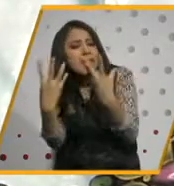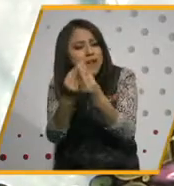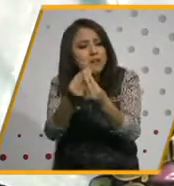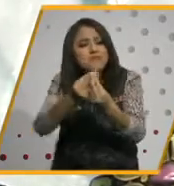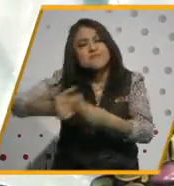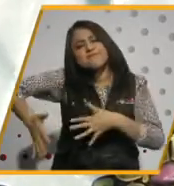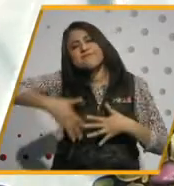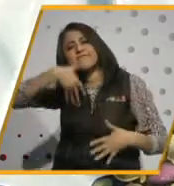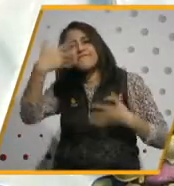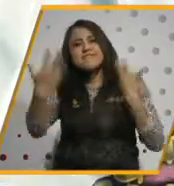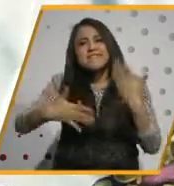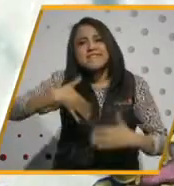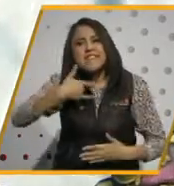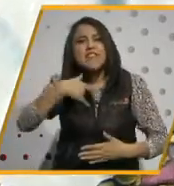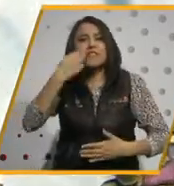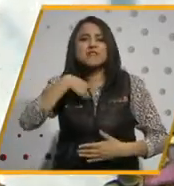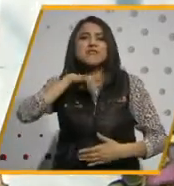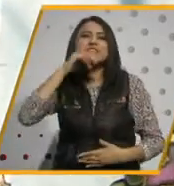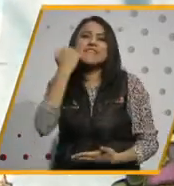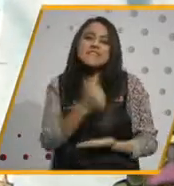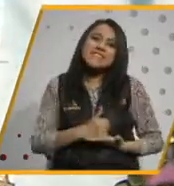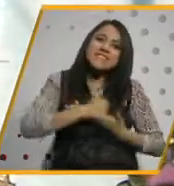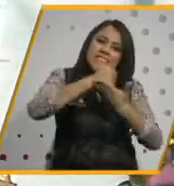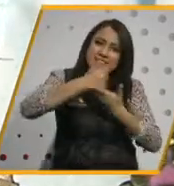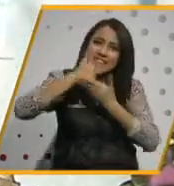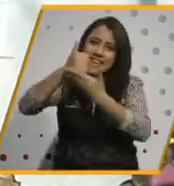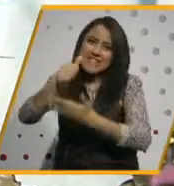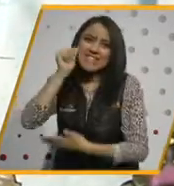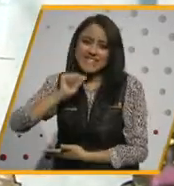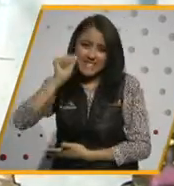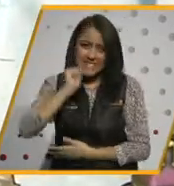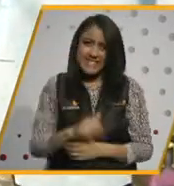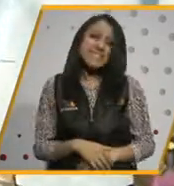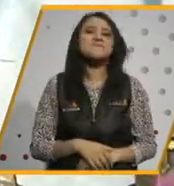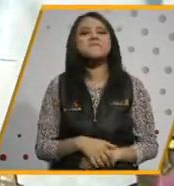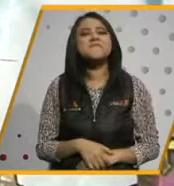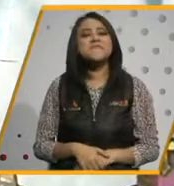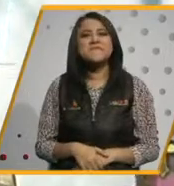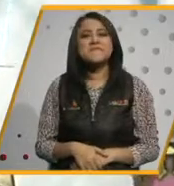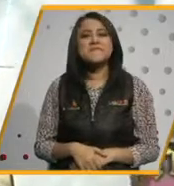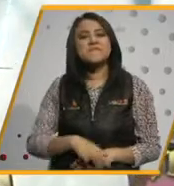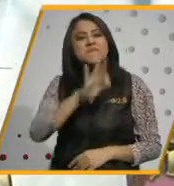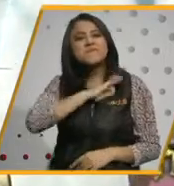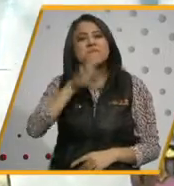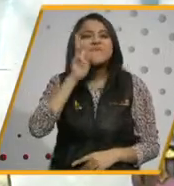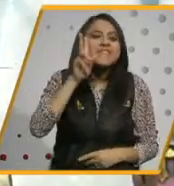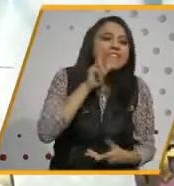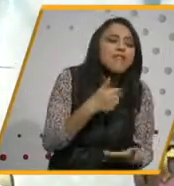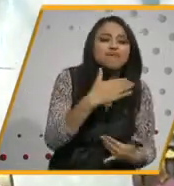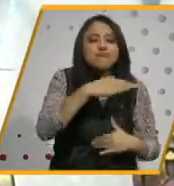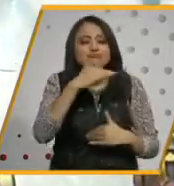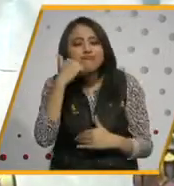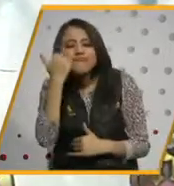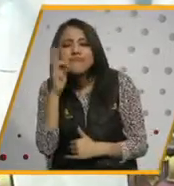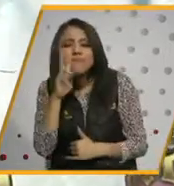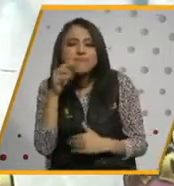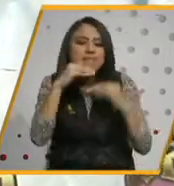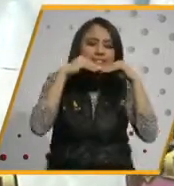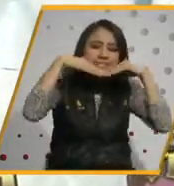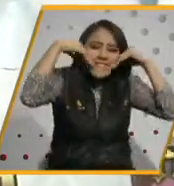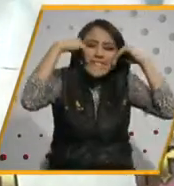Y nosotros ayudamos a toda esta gente para que tengan un poco de esa alegría que